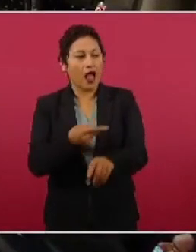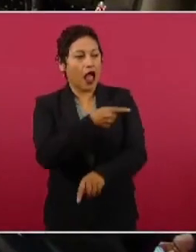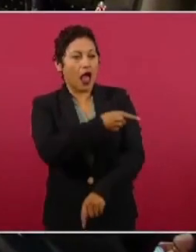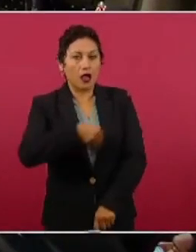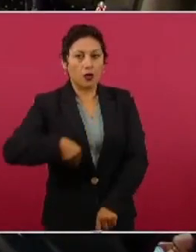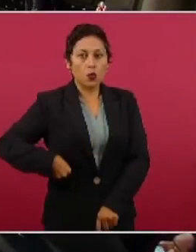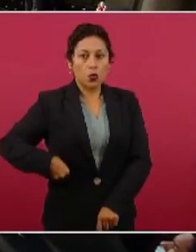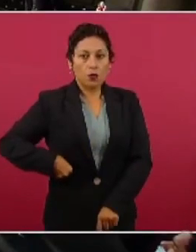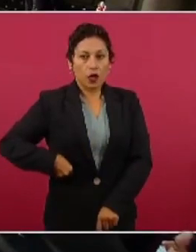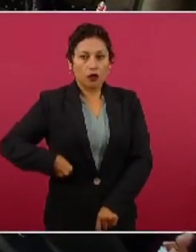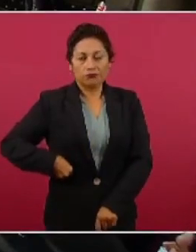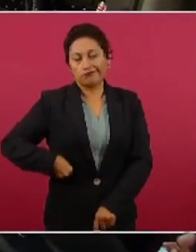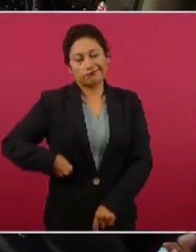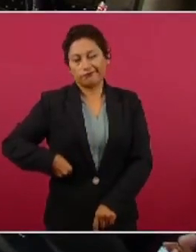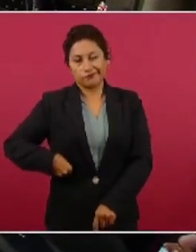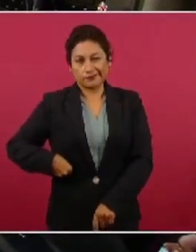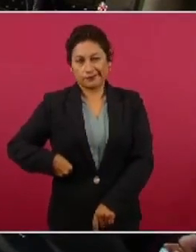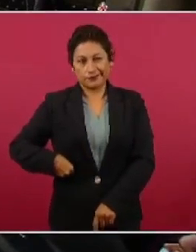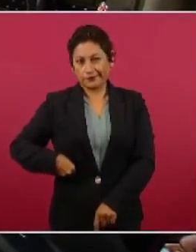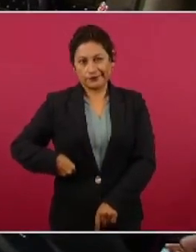solo a ellos.